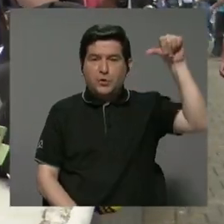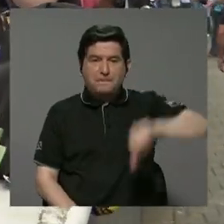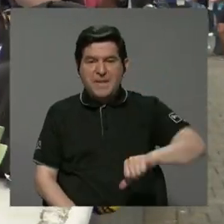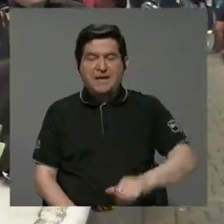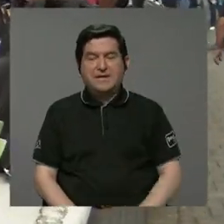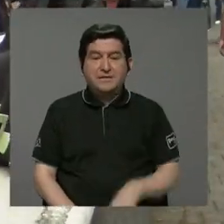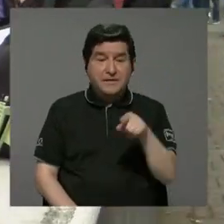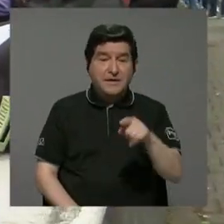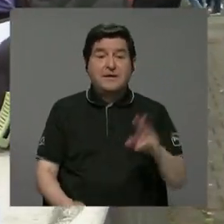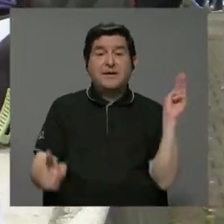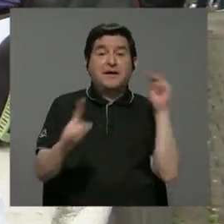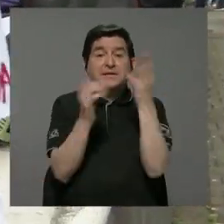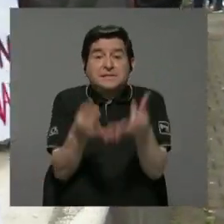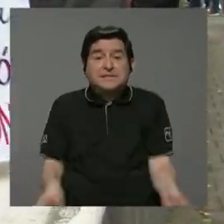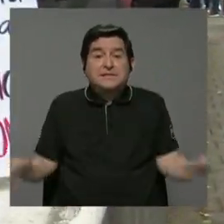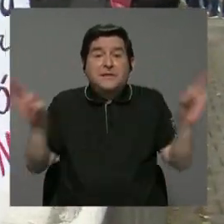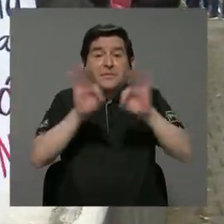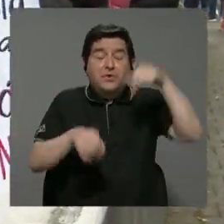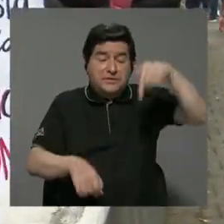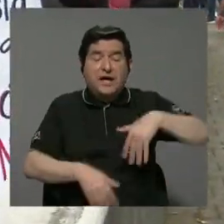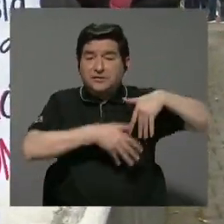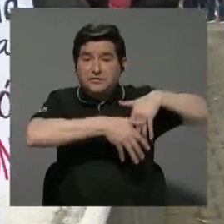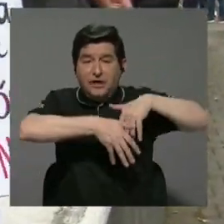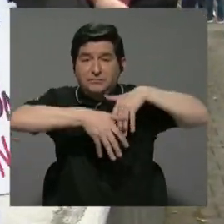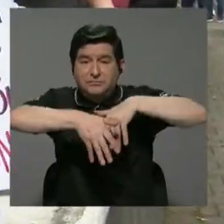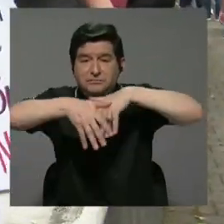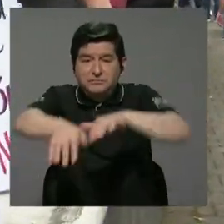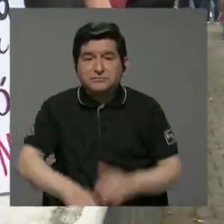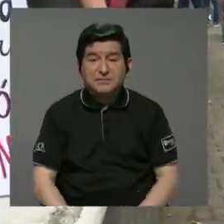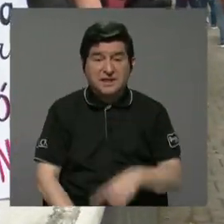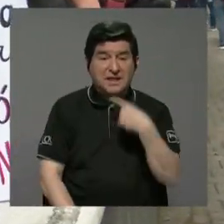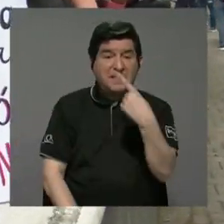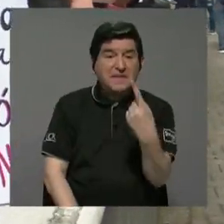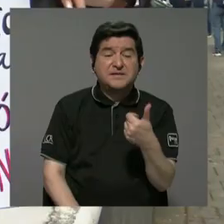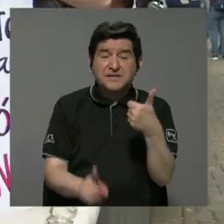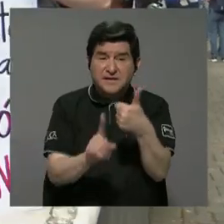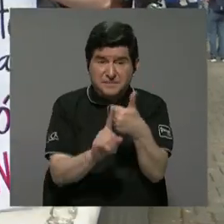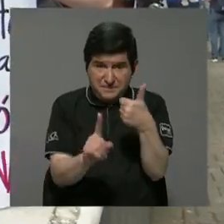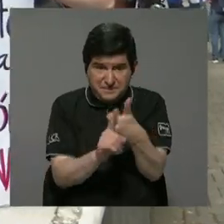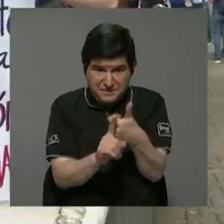creo que ese es el mensaje más importante de la marcha de hoy. Nos están diciendo lo mismo